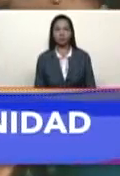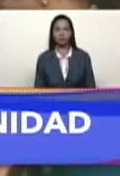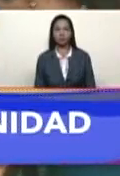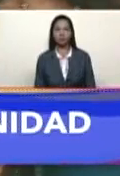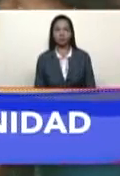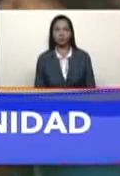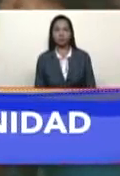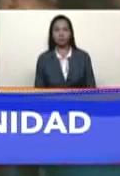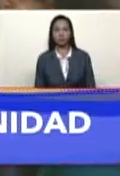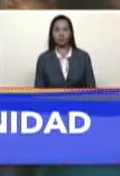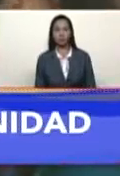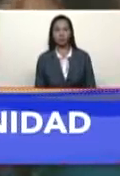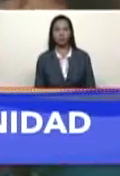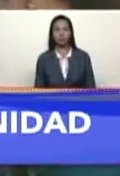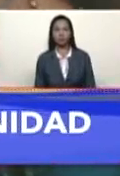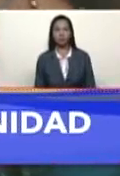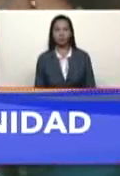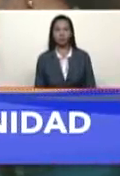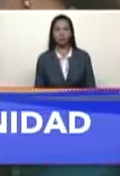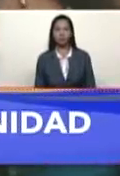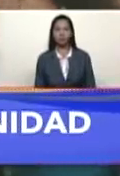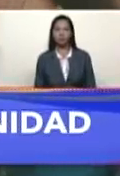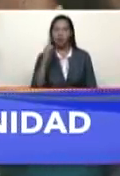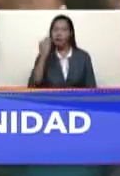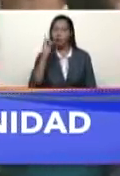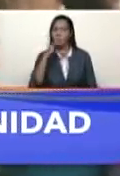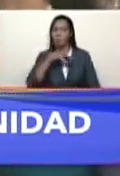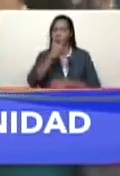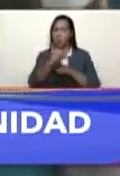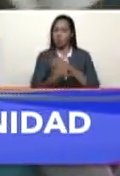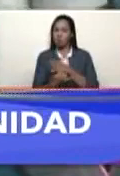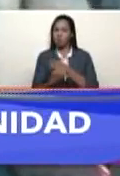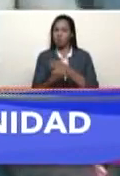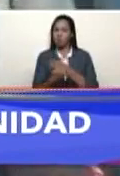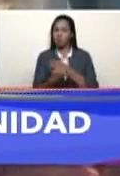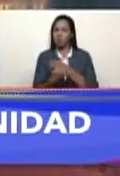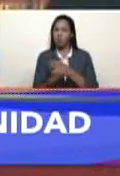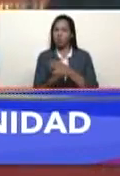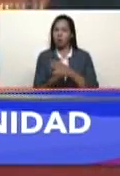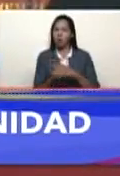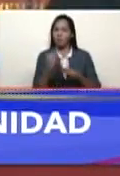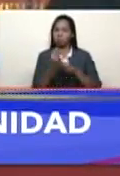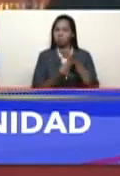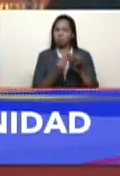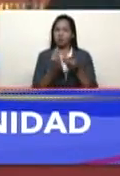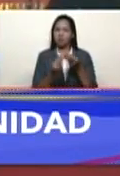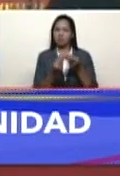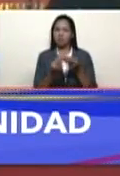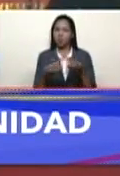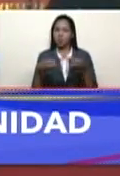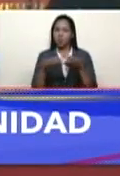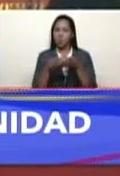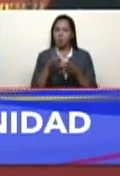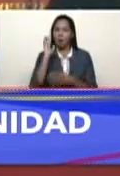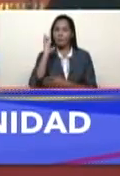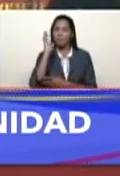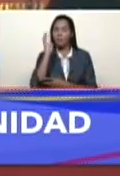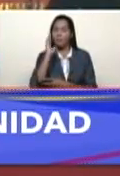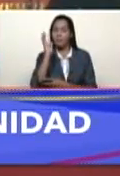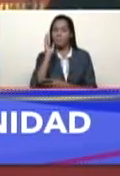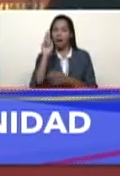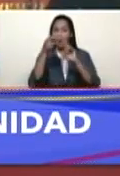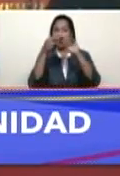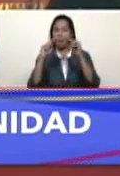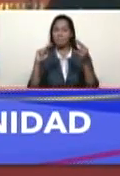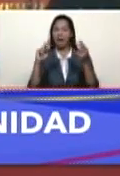Así es. Hay un proyecto para crear las cumbres educativas por la paz